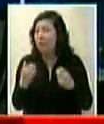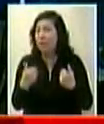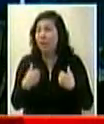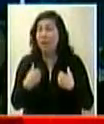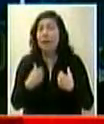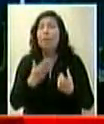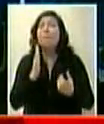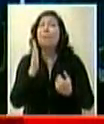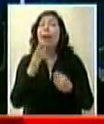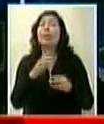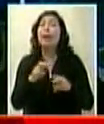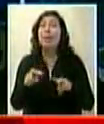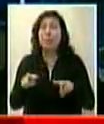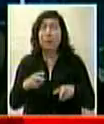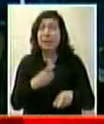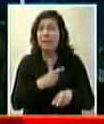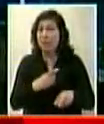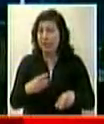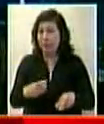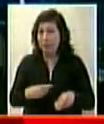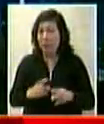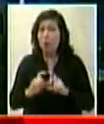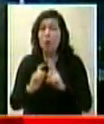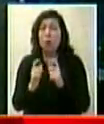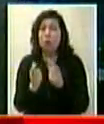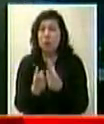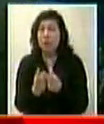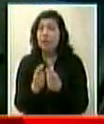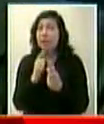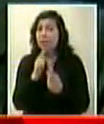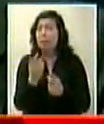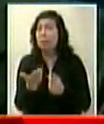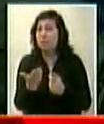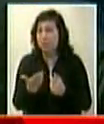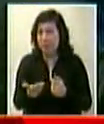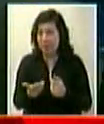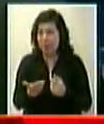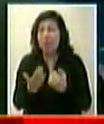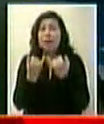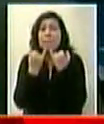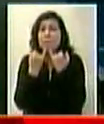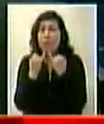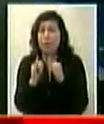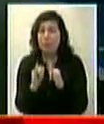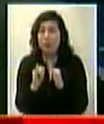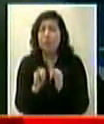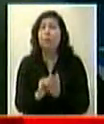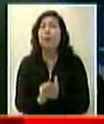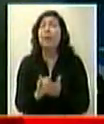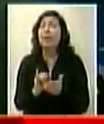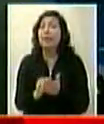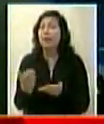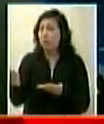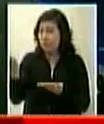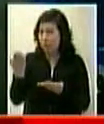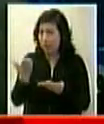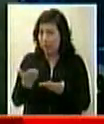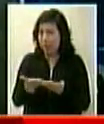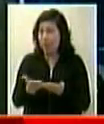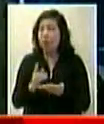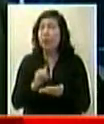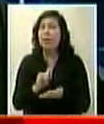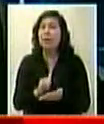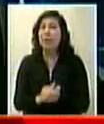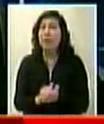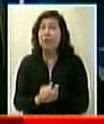la mesa directiva, no nos corresponde a nosotros los congresistas. Estamos pidiendo obviamente la información que se nos ha alcanzado es